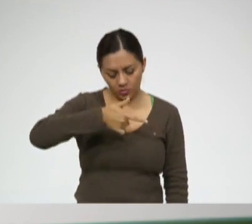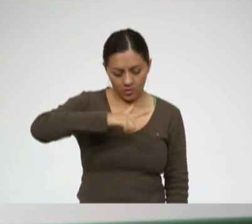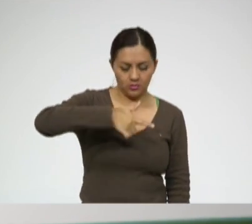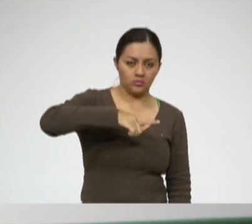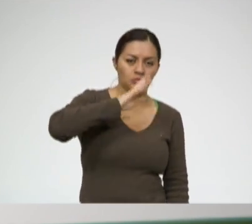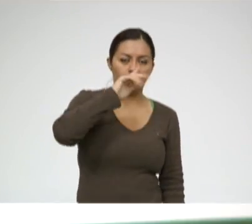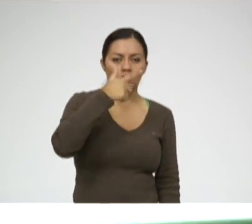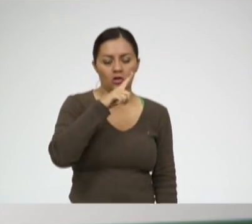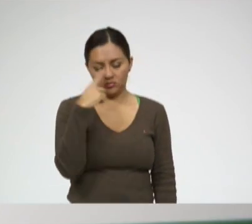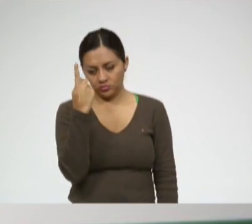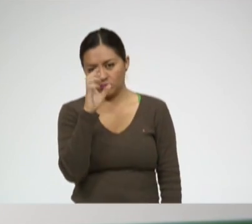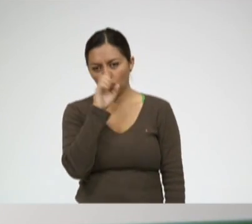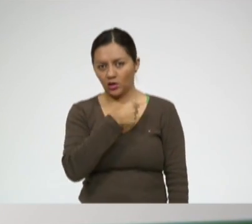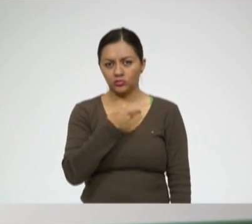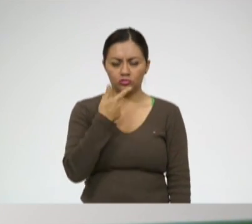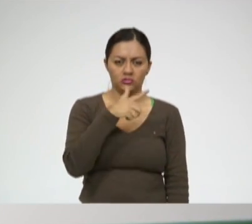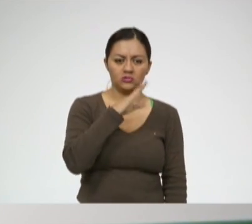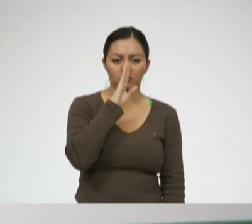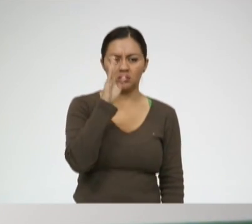le quería